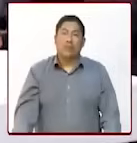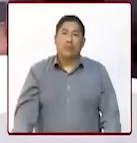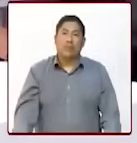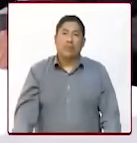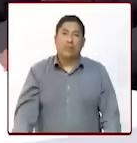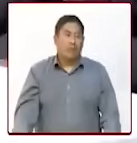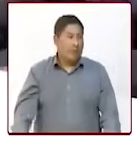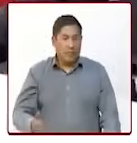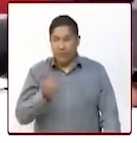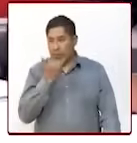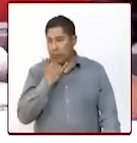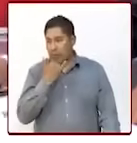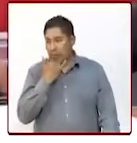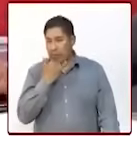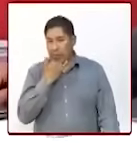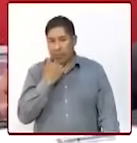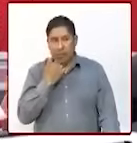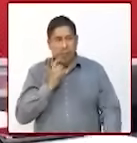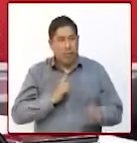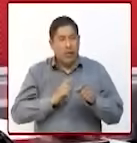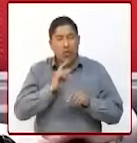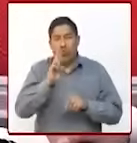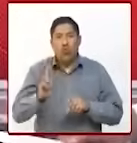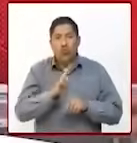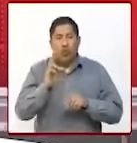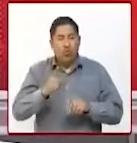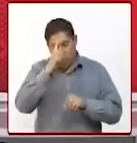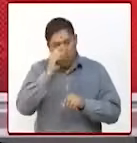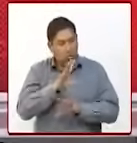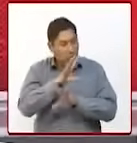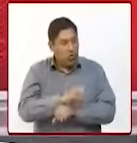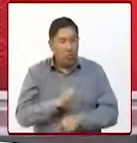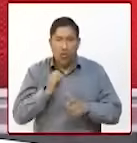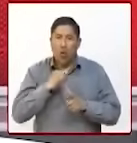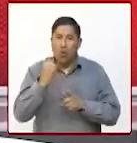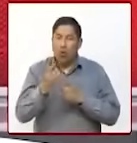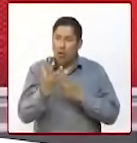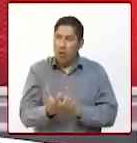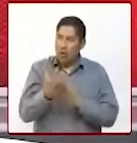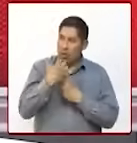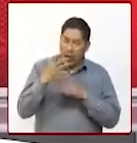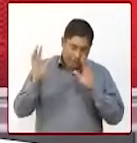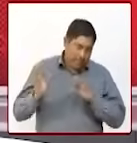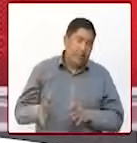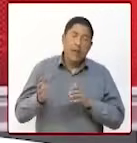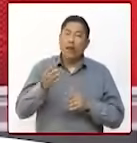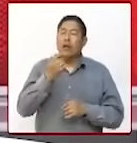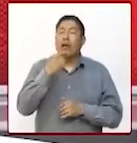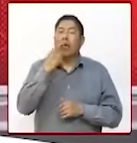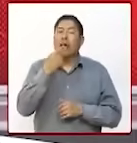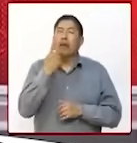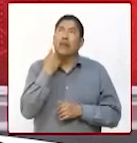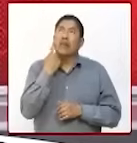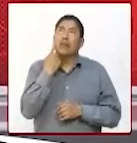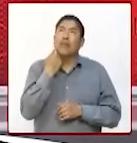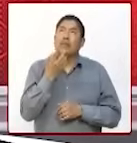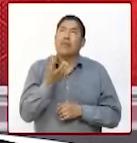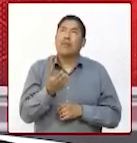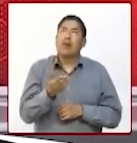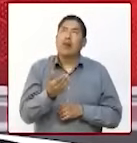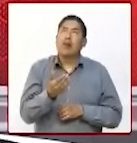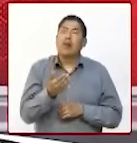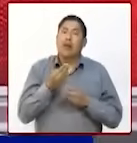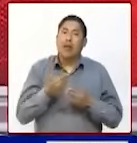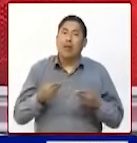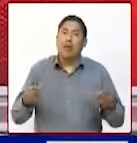Es llamativo lo que hemos escuchado, ¿verdad? Usos y costumbres o quizás obligación. Pero bueno, a propósito de lo que les comenté hace algún instante